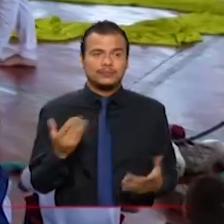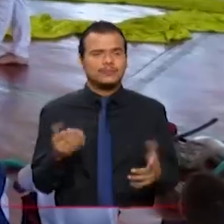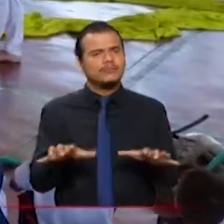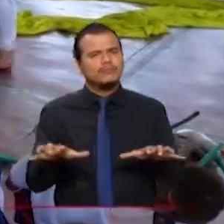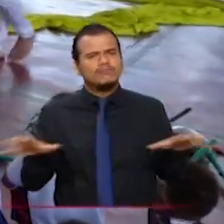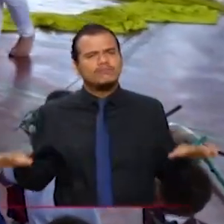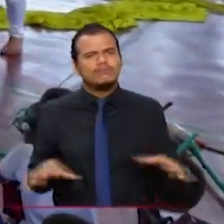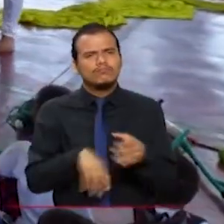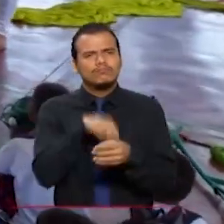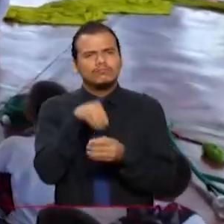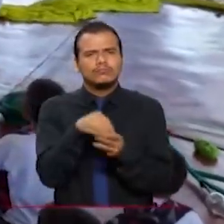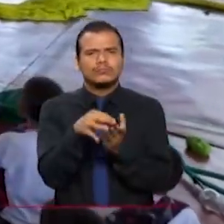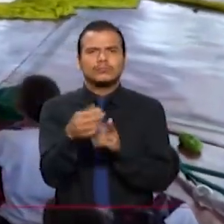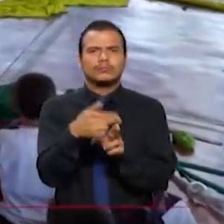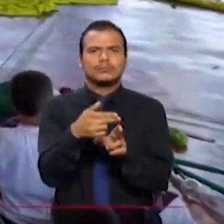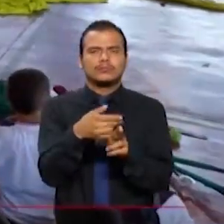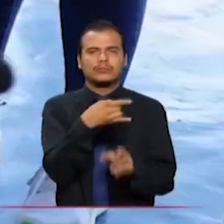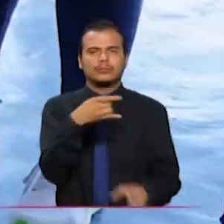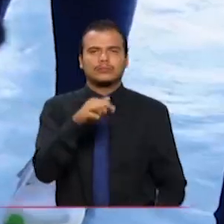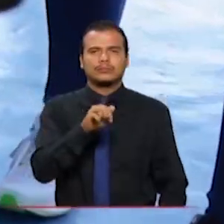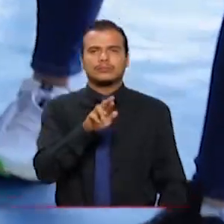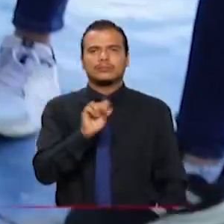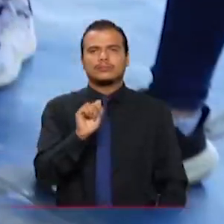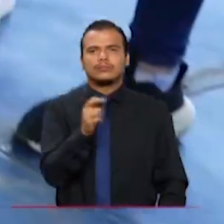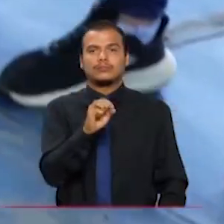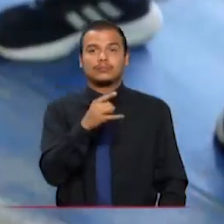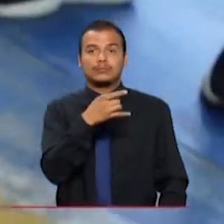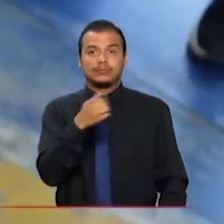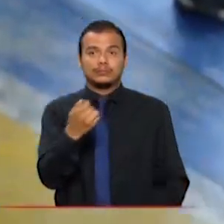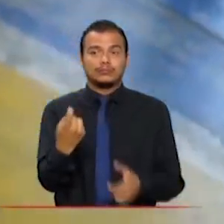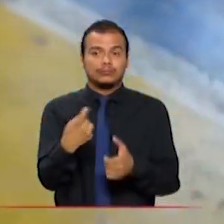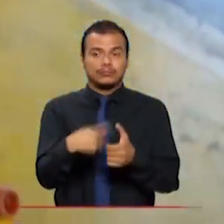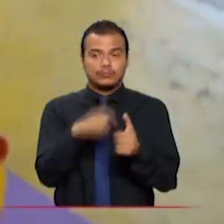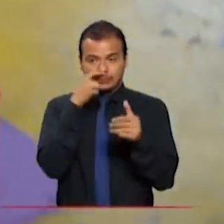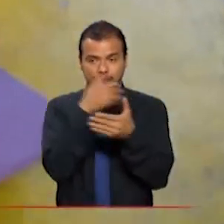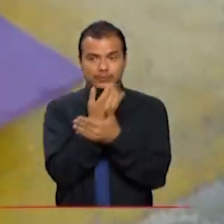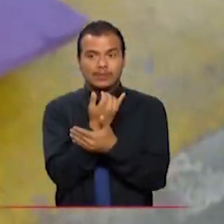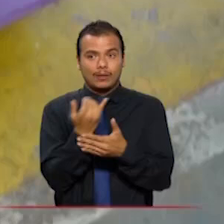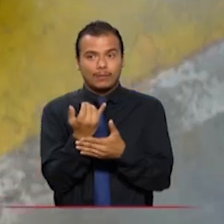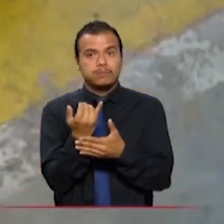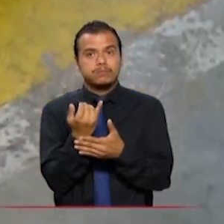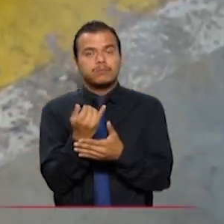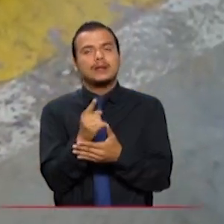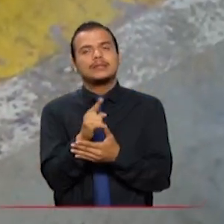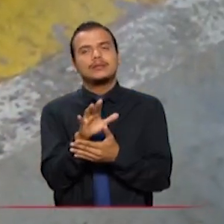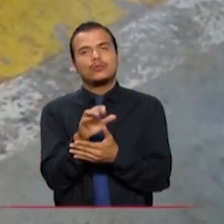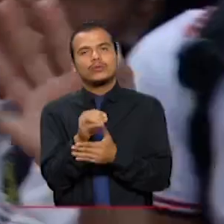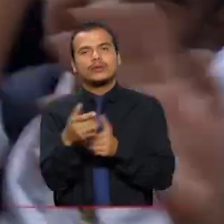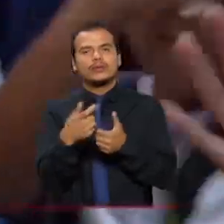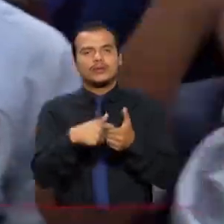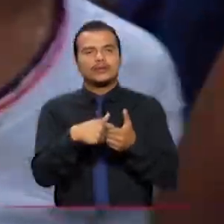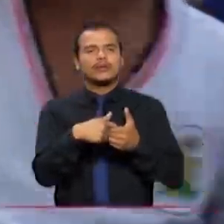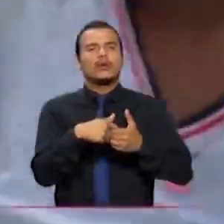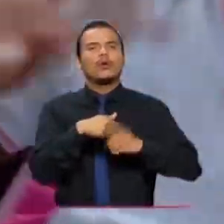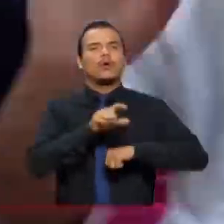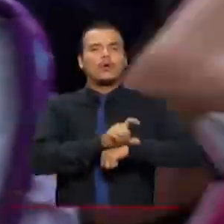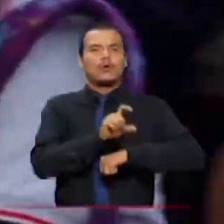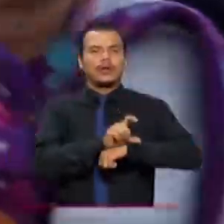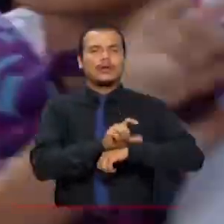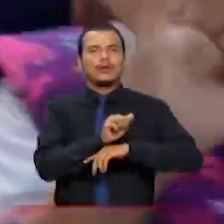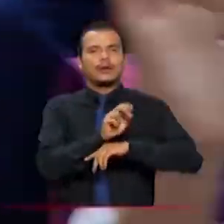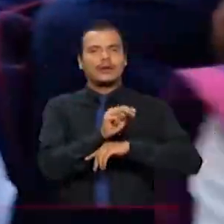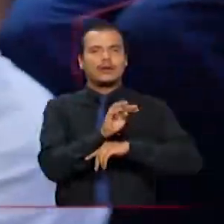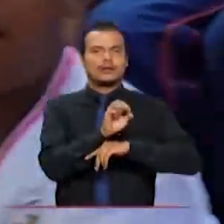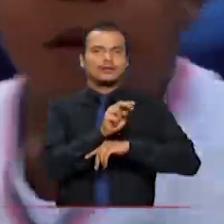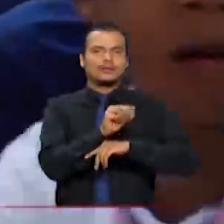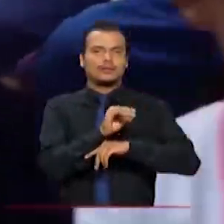realizó en el Corregimiento Zaragoza y contó con la participación de más de 150 niños de las sedes Antonia Santos, Antonio Ricaurte y la